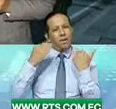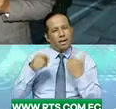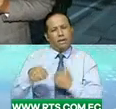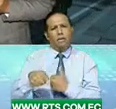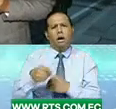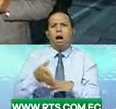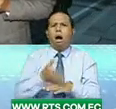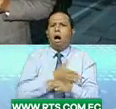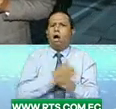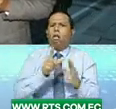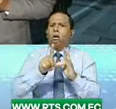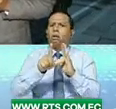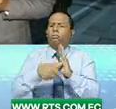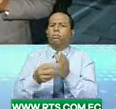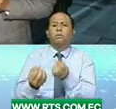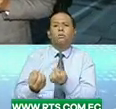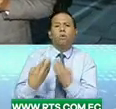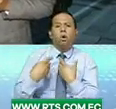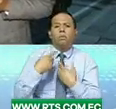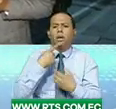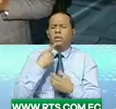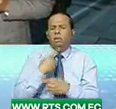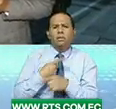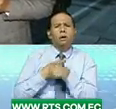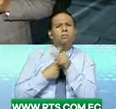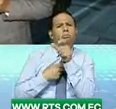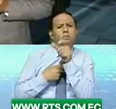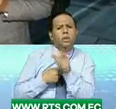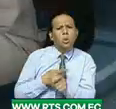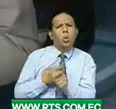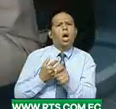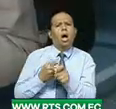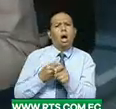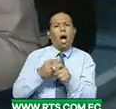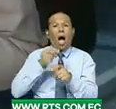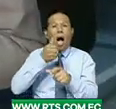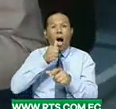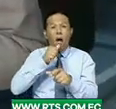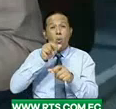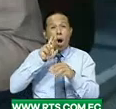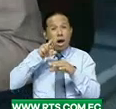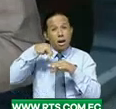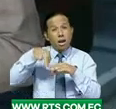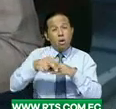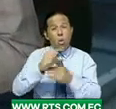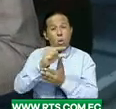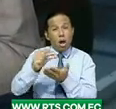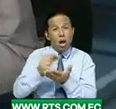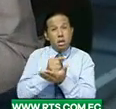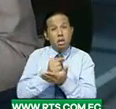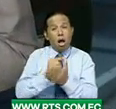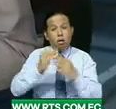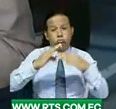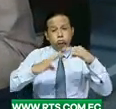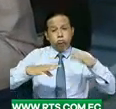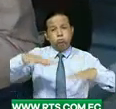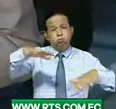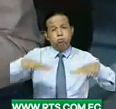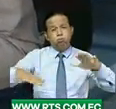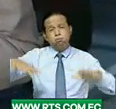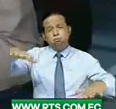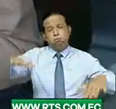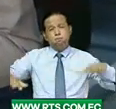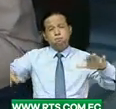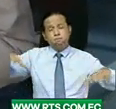que supuestamente había el cuerpo de una persona flotando en el río Guayas, pero la división fluvial del cuerpo de